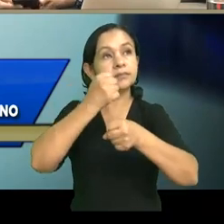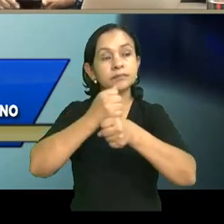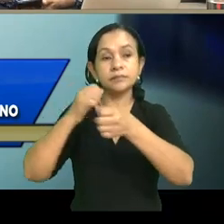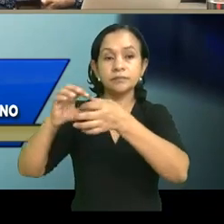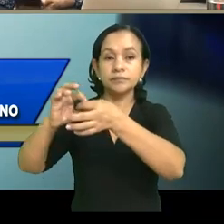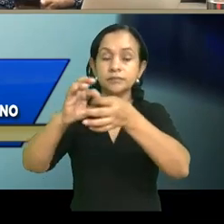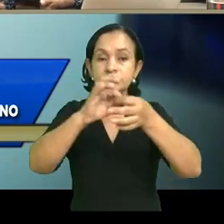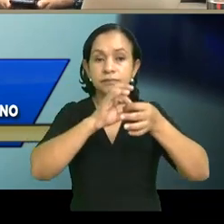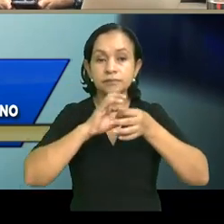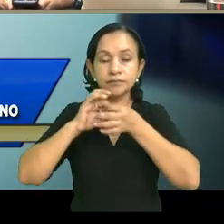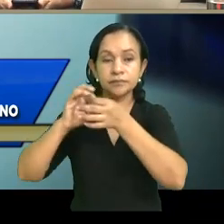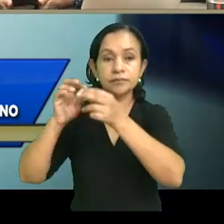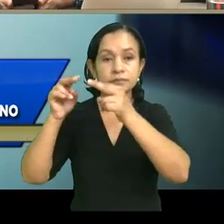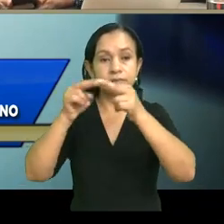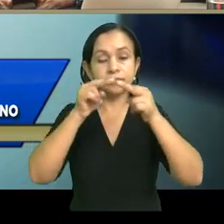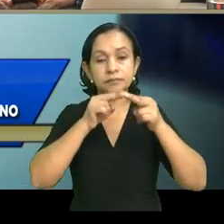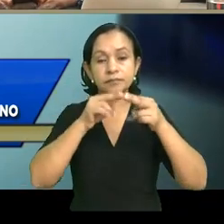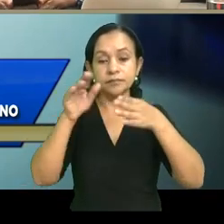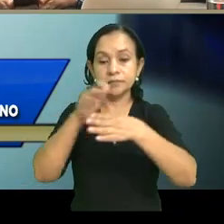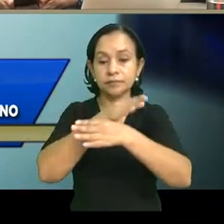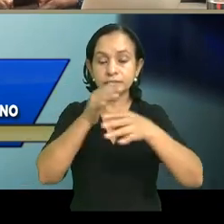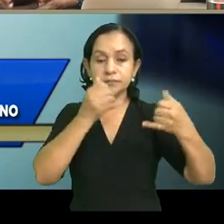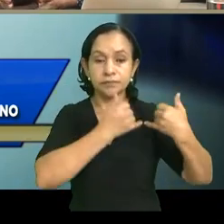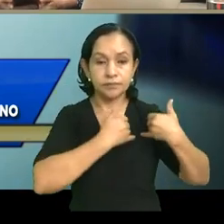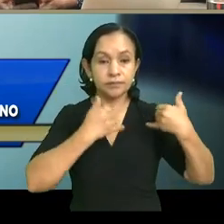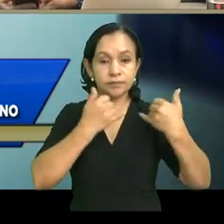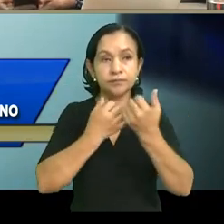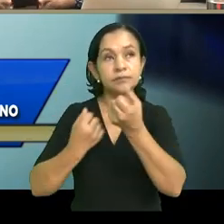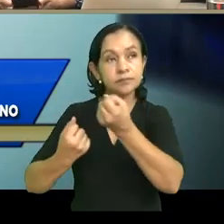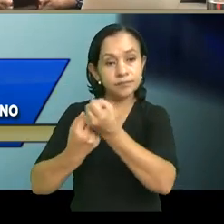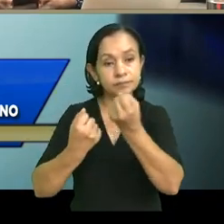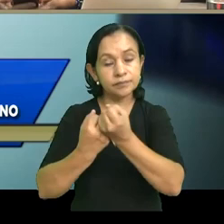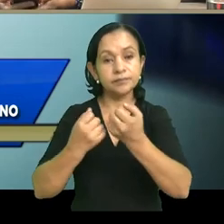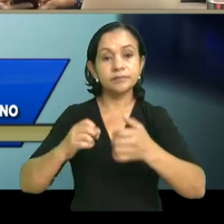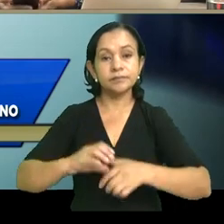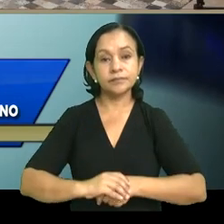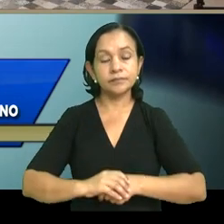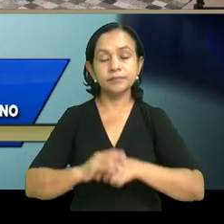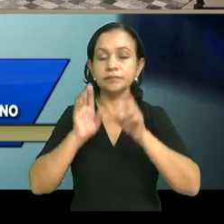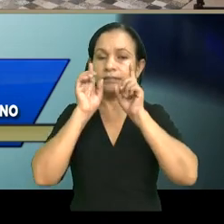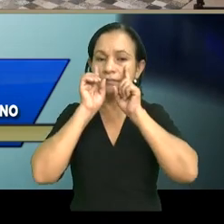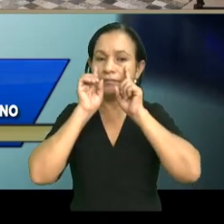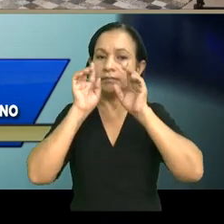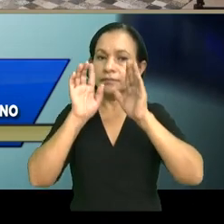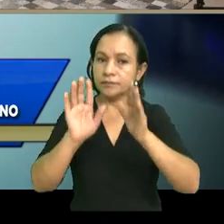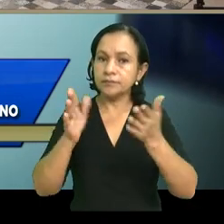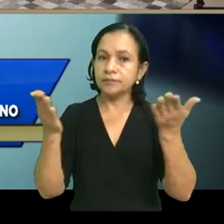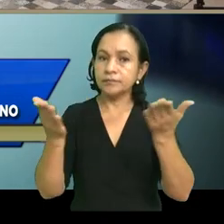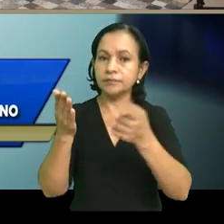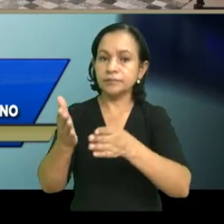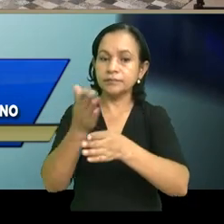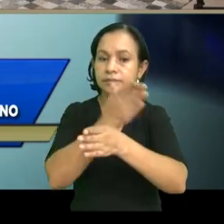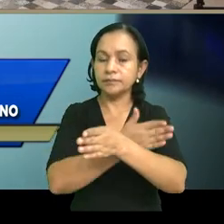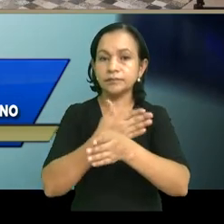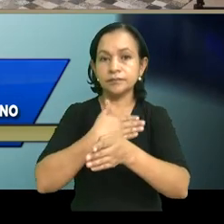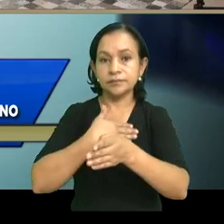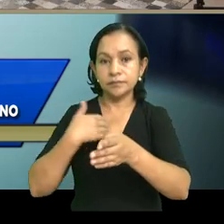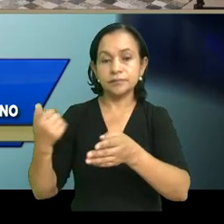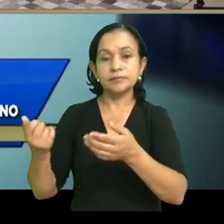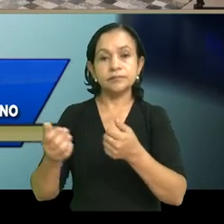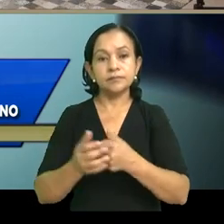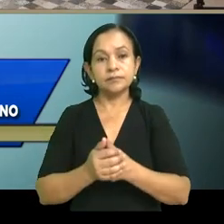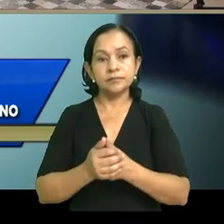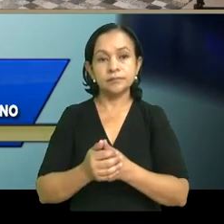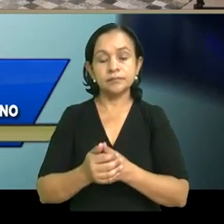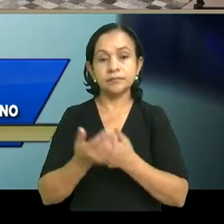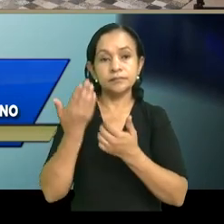comunitario y la articulación interinstitucional. Y sin duda alguna la prevención, ¿no?, dentro de esa dinámica, la articulación también